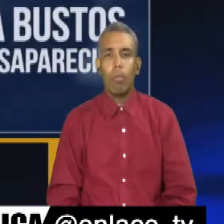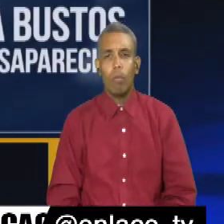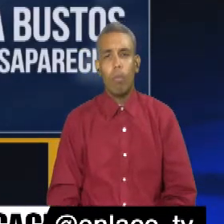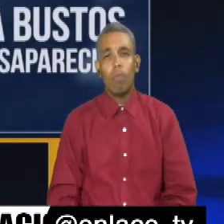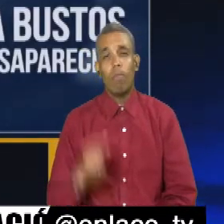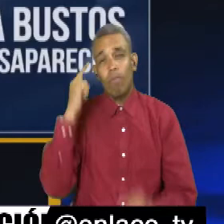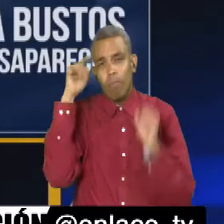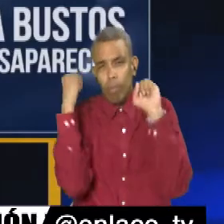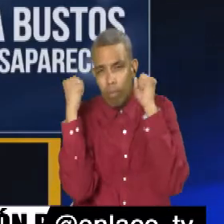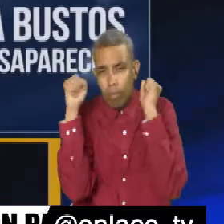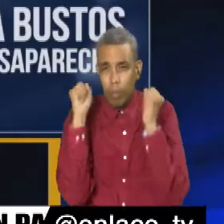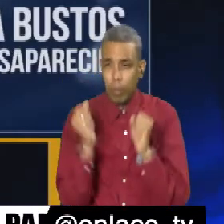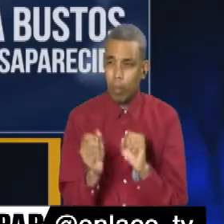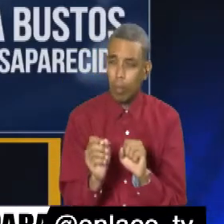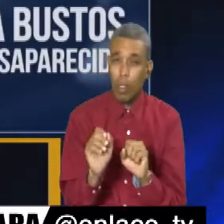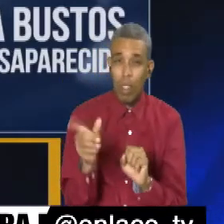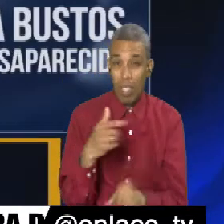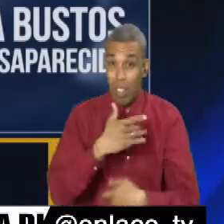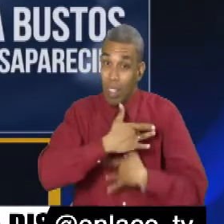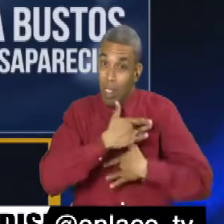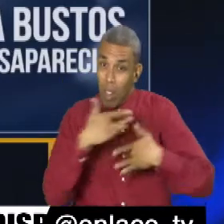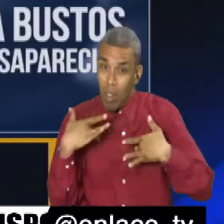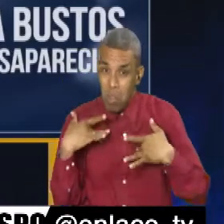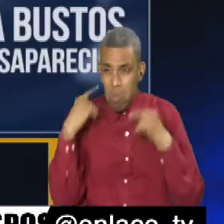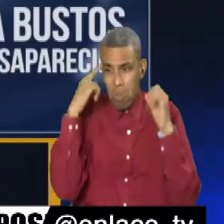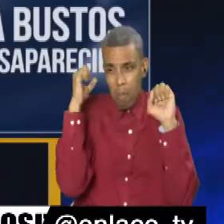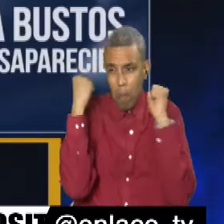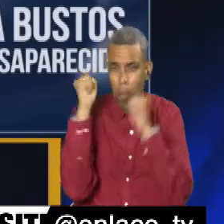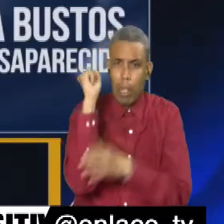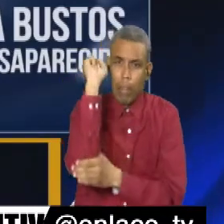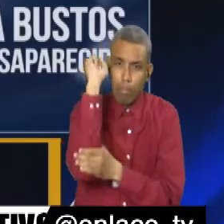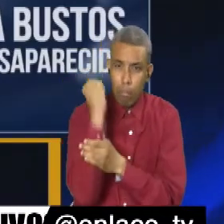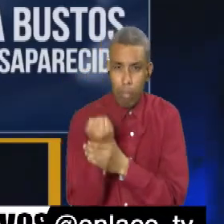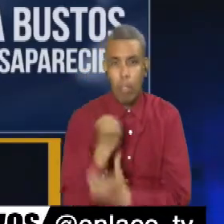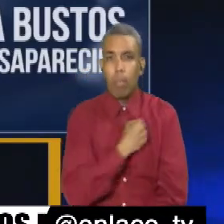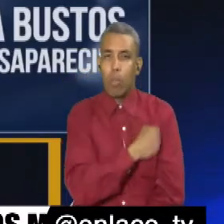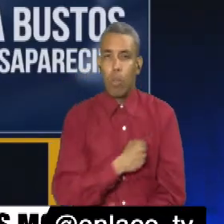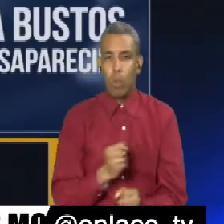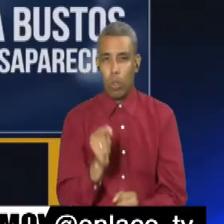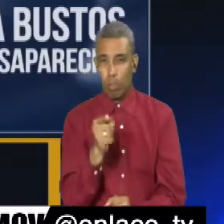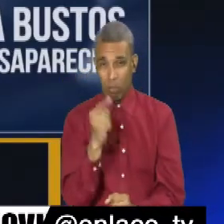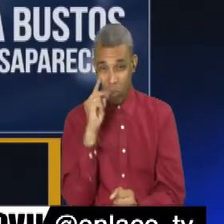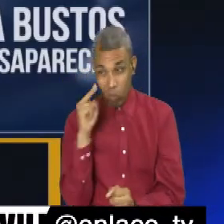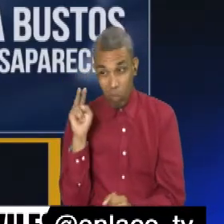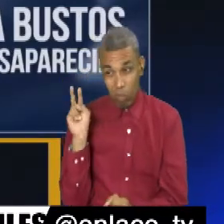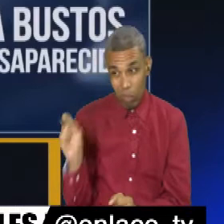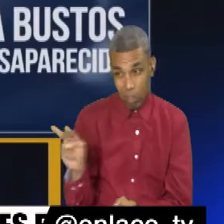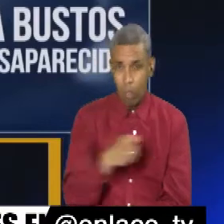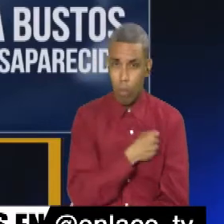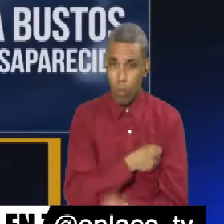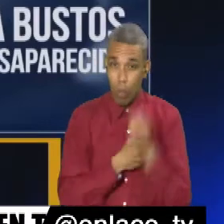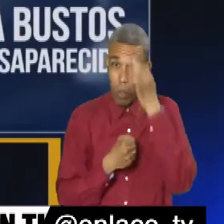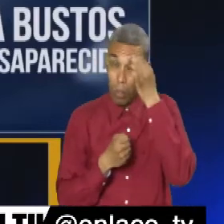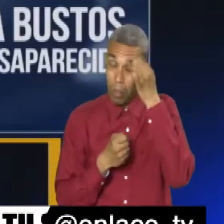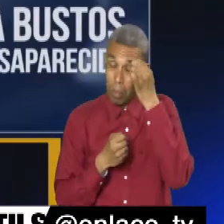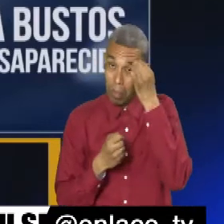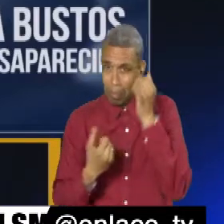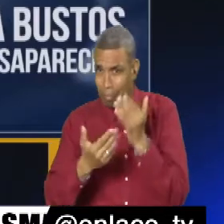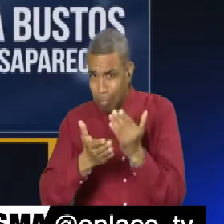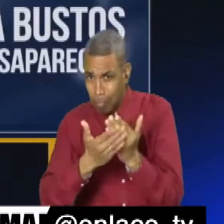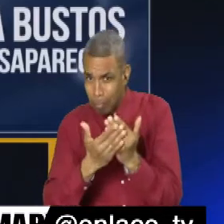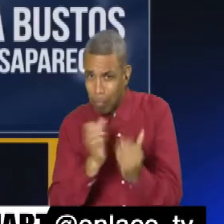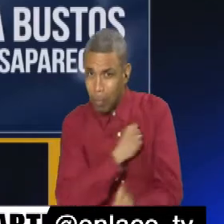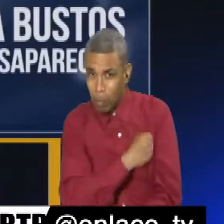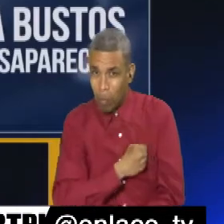preocupa tanto ella como la salud de ella. Y pues agradeceríamos mucho a las personas que la vean o